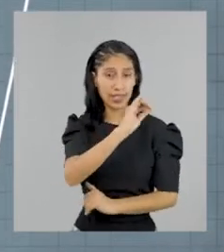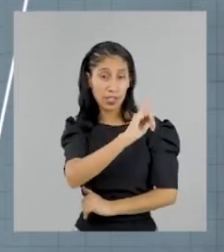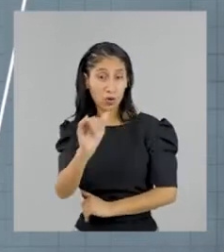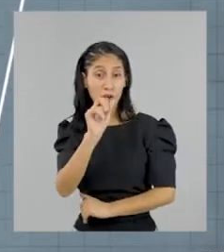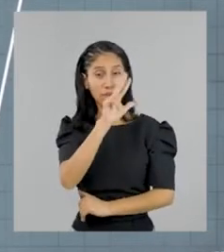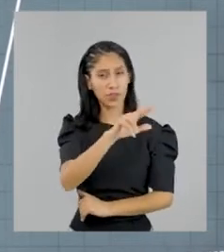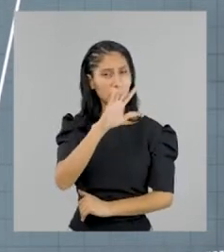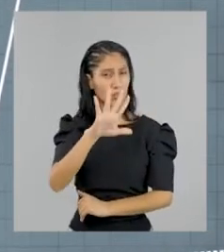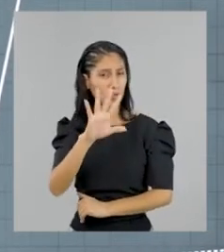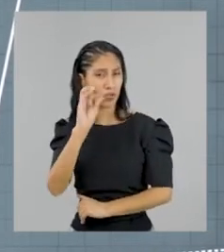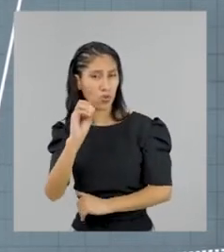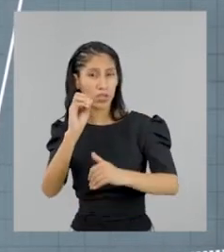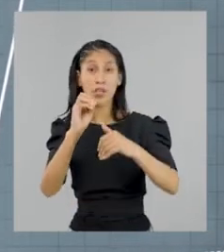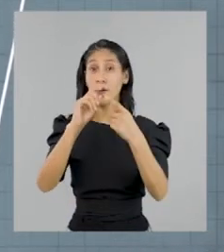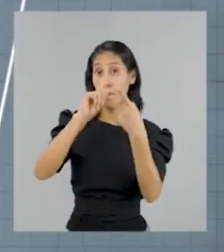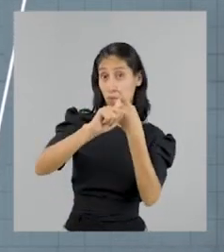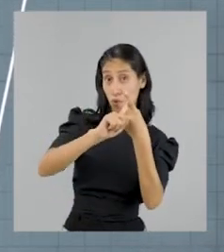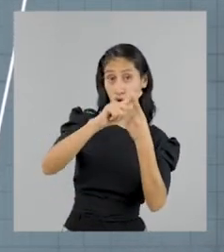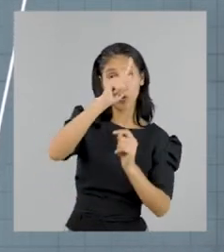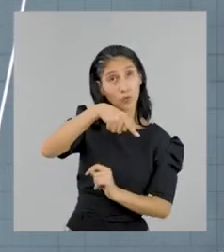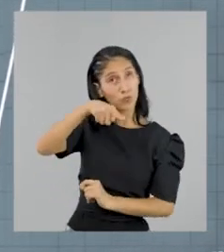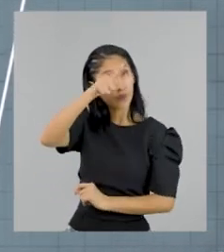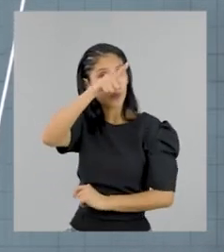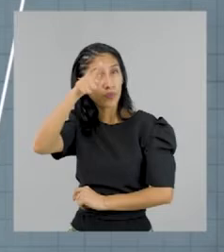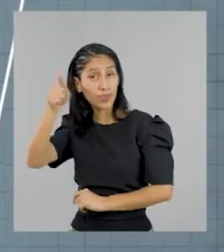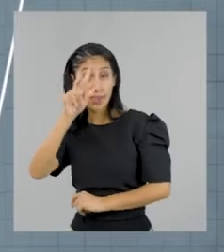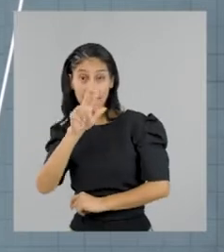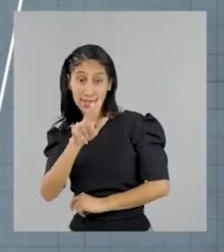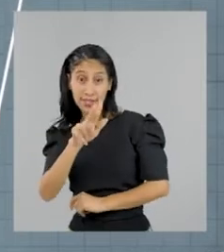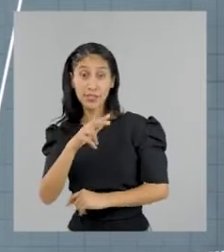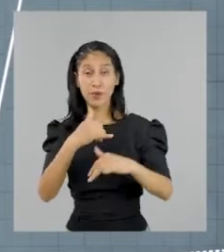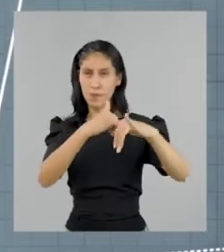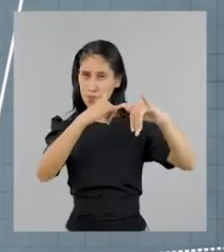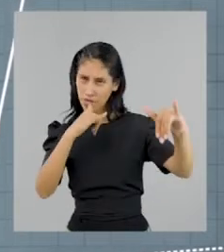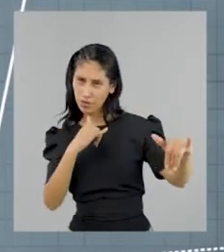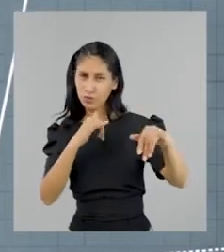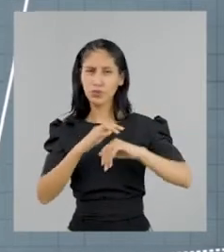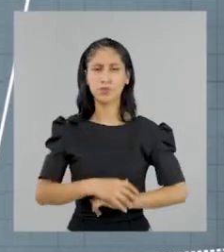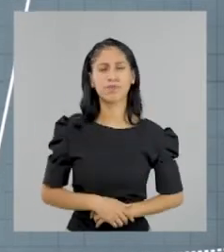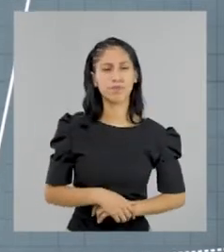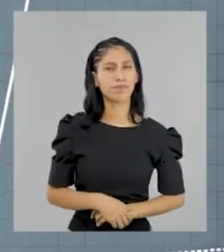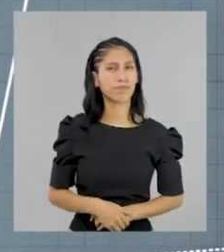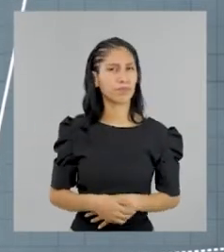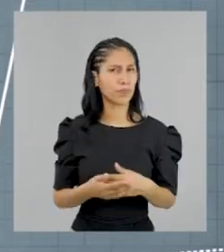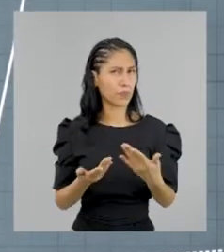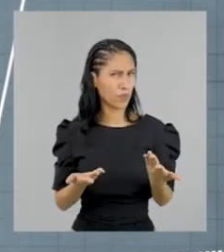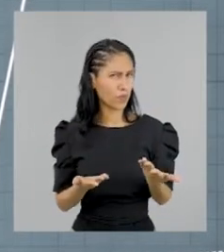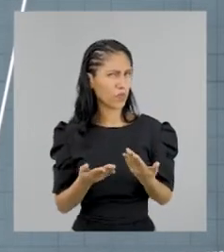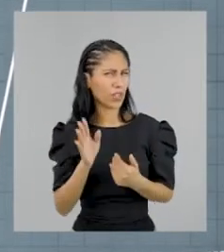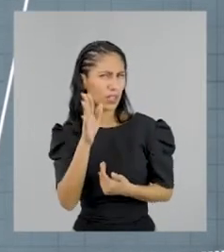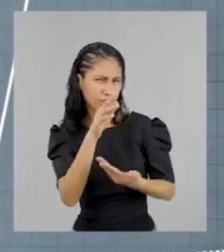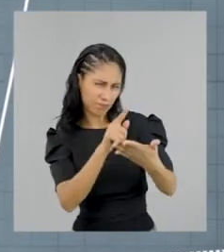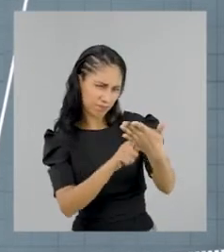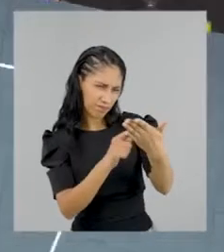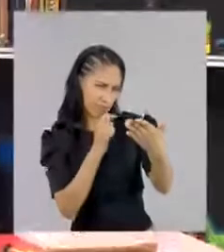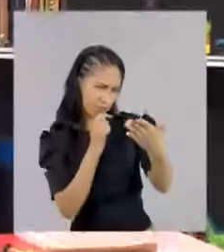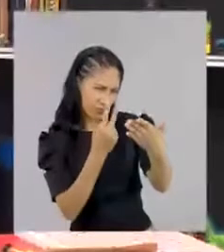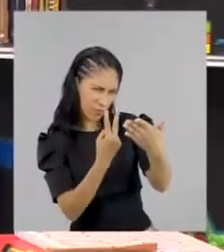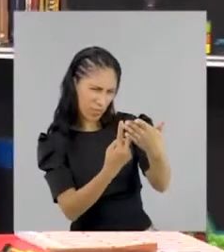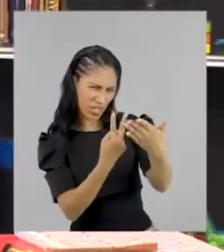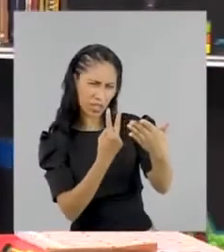AC igual 350 multiplicado por raíz cuadrada de 3 metros.